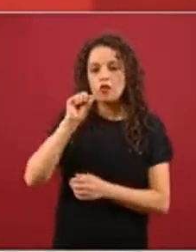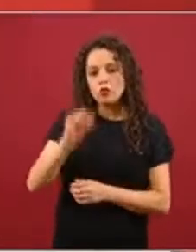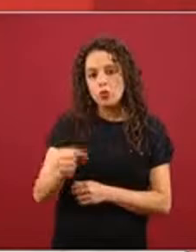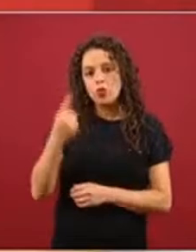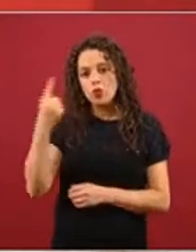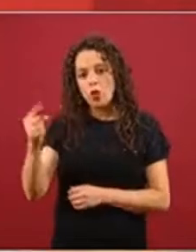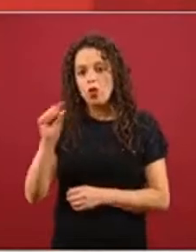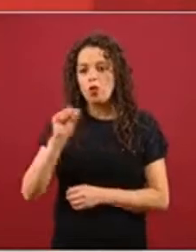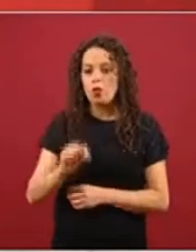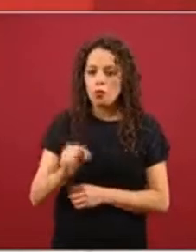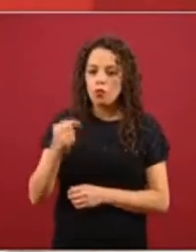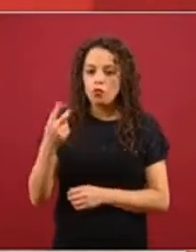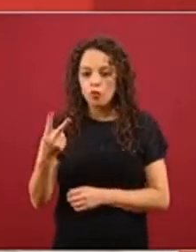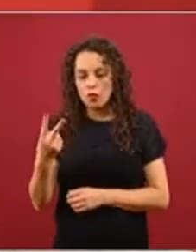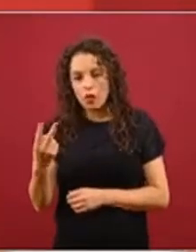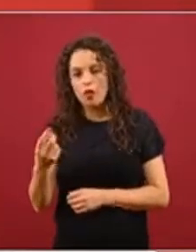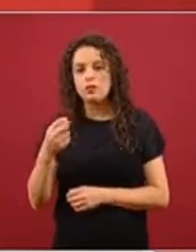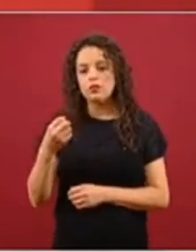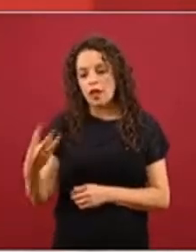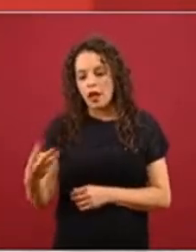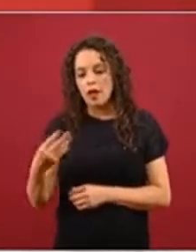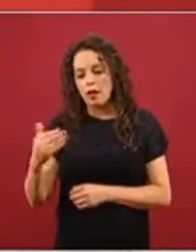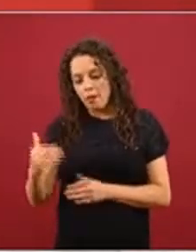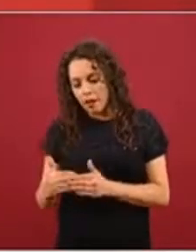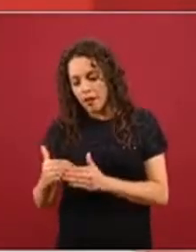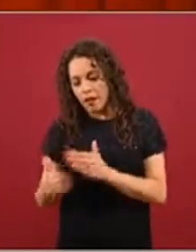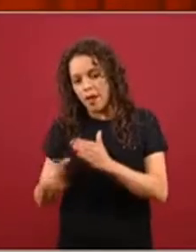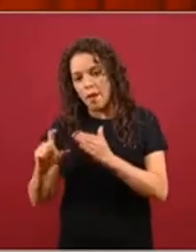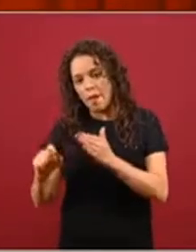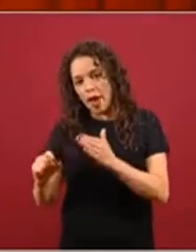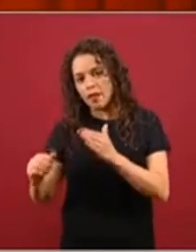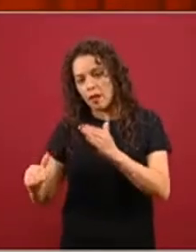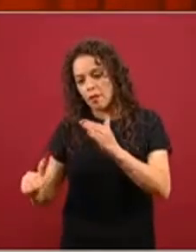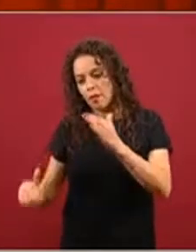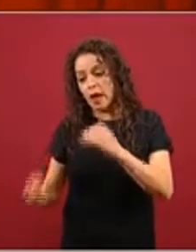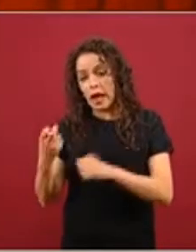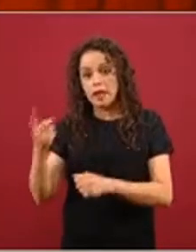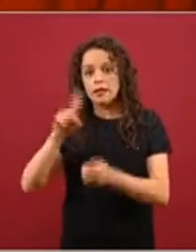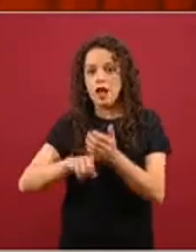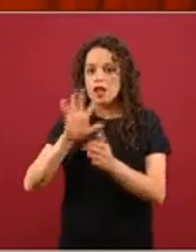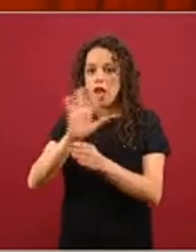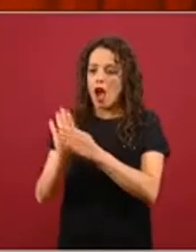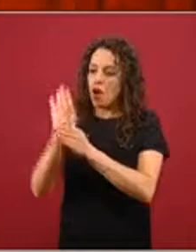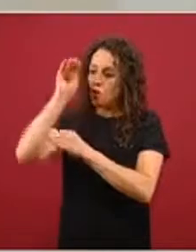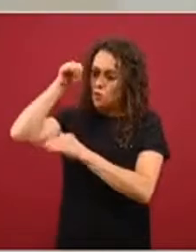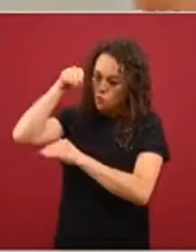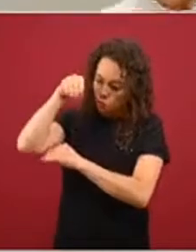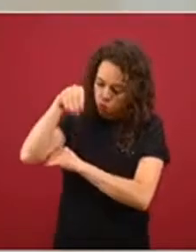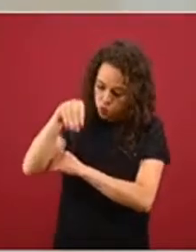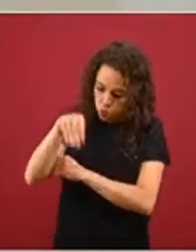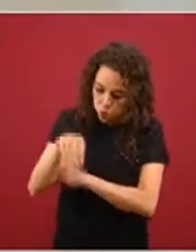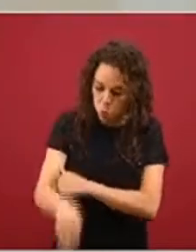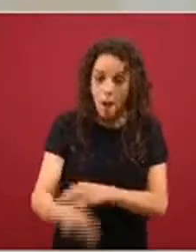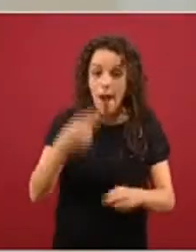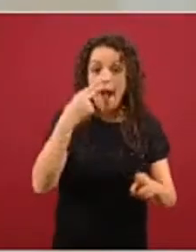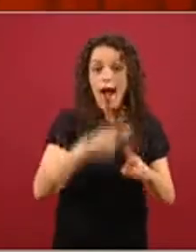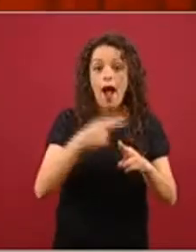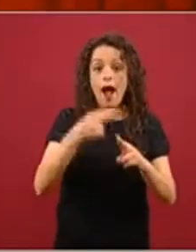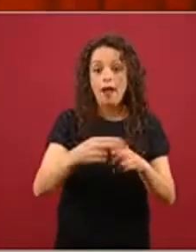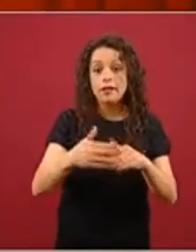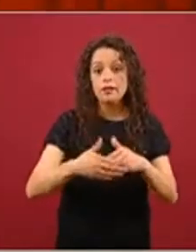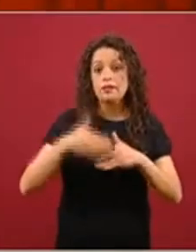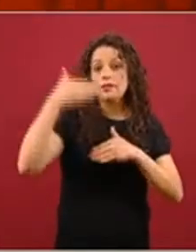menos 5, menos 7, menos 20 y se va a ir disminuyendo la epidemia hasta llegar a octubre, porque esta es una epidemia